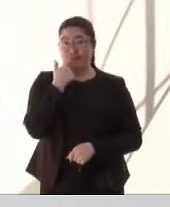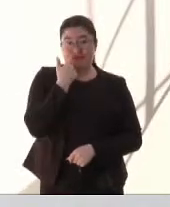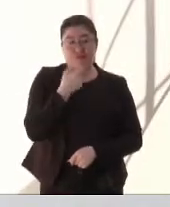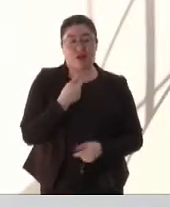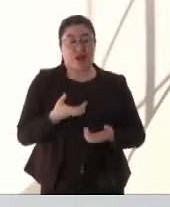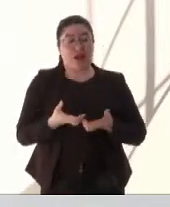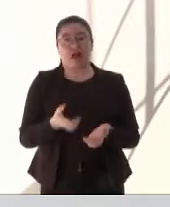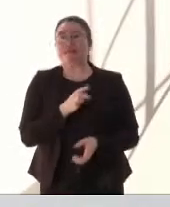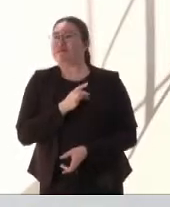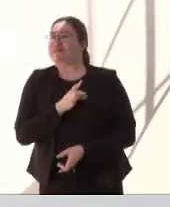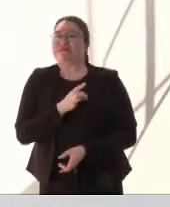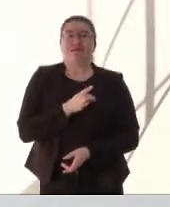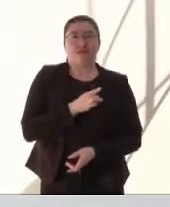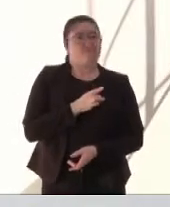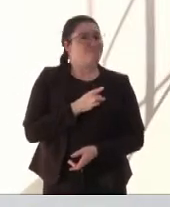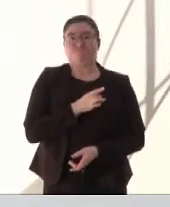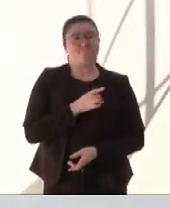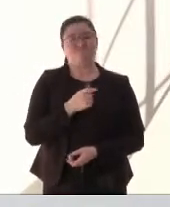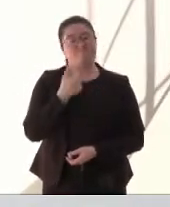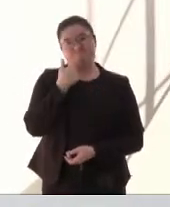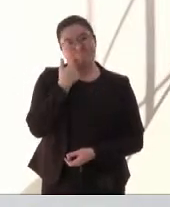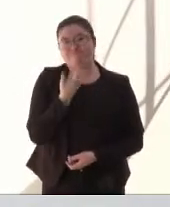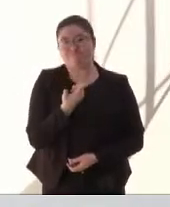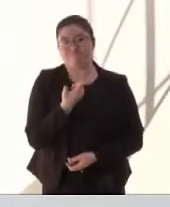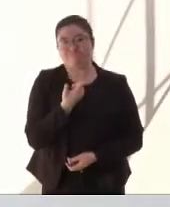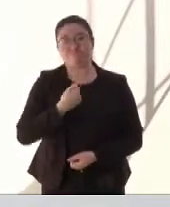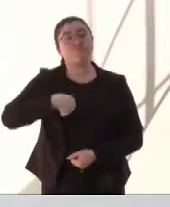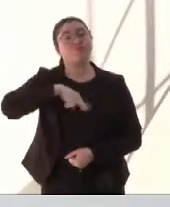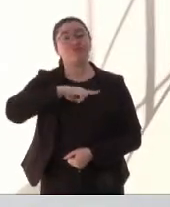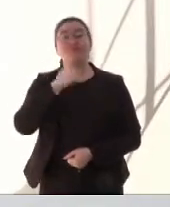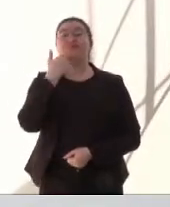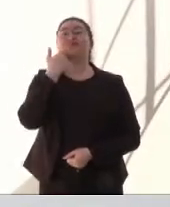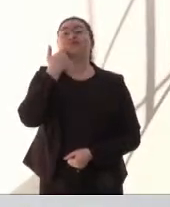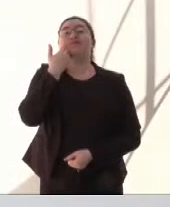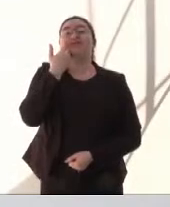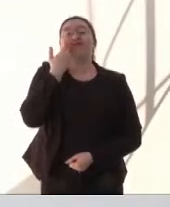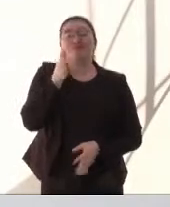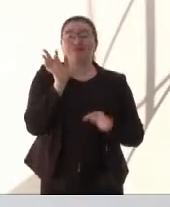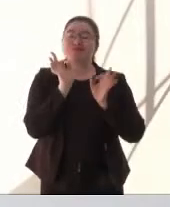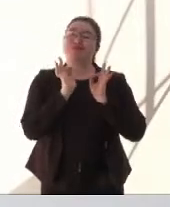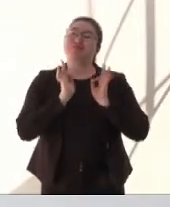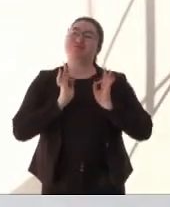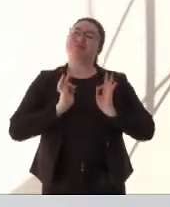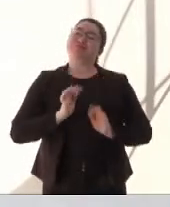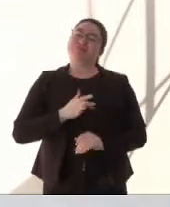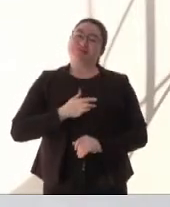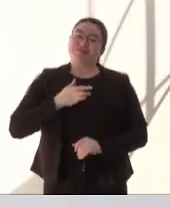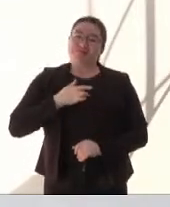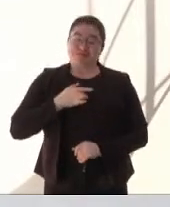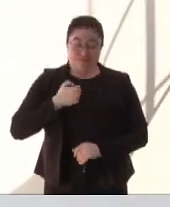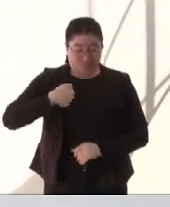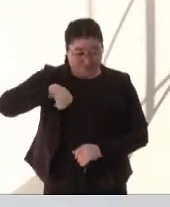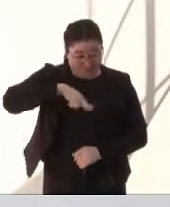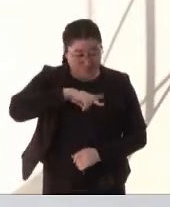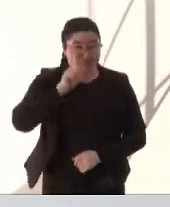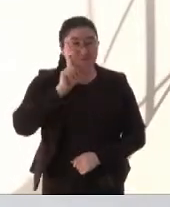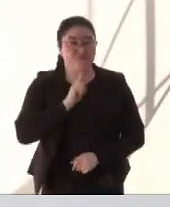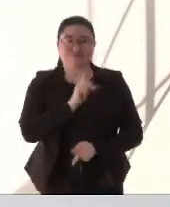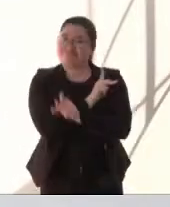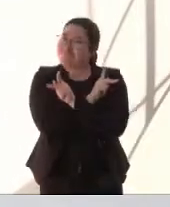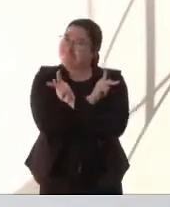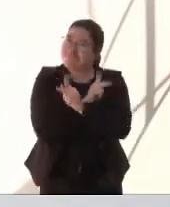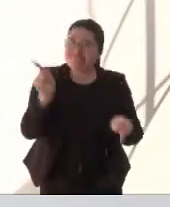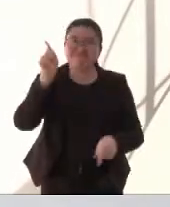en las calles, ¿sí? Y queremos estar tranquilas nosotras y todas, nos los